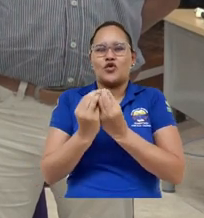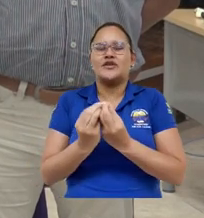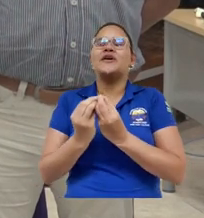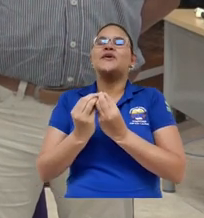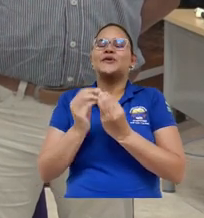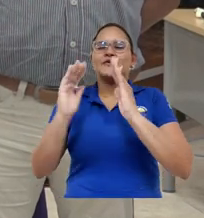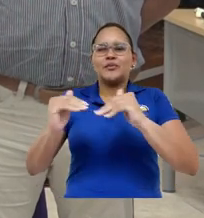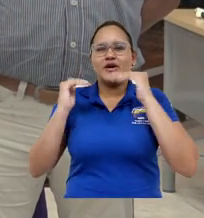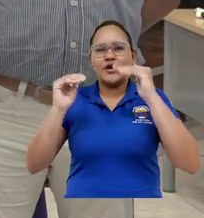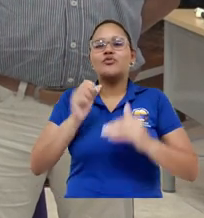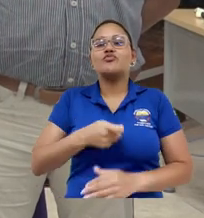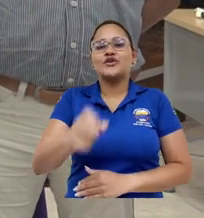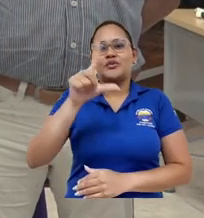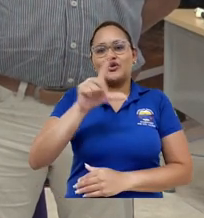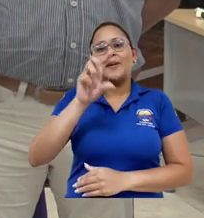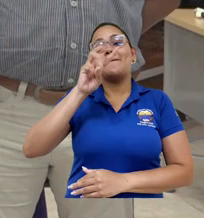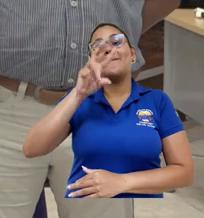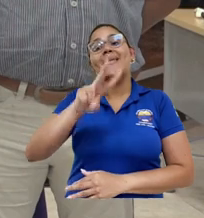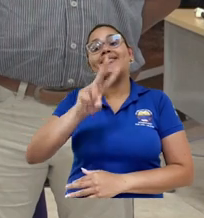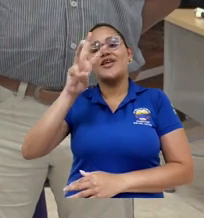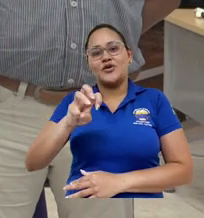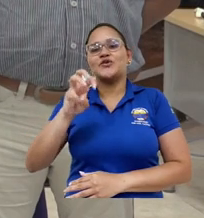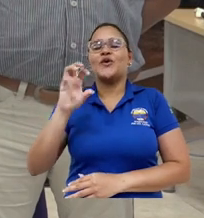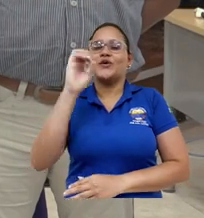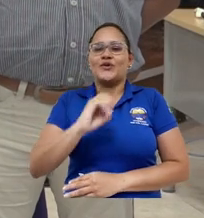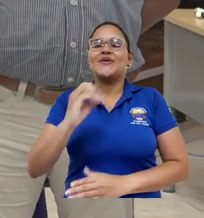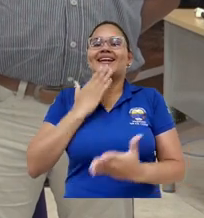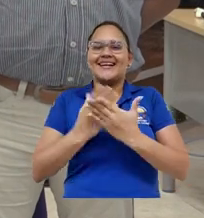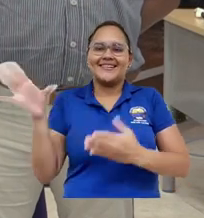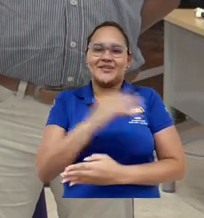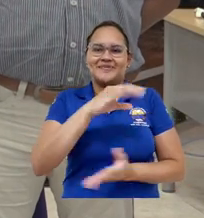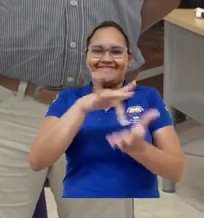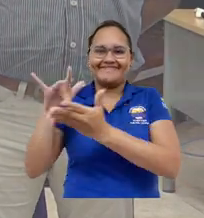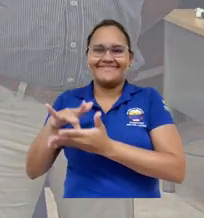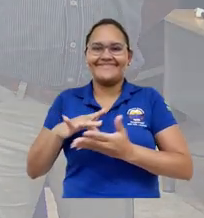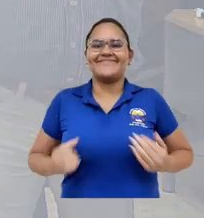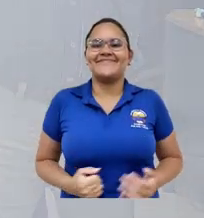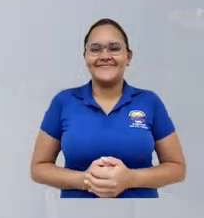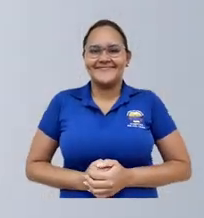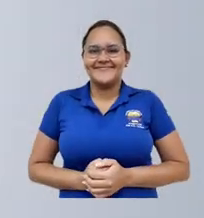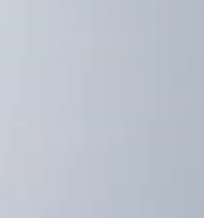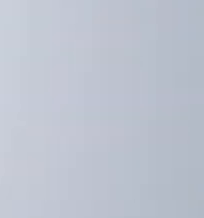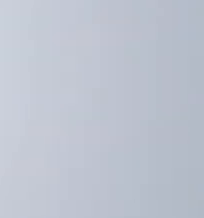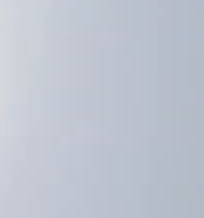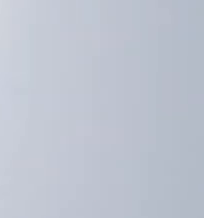este lunes 28 de octubre. Muchas gracias a todos por su participación.